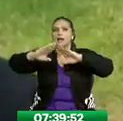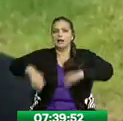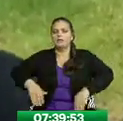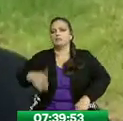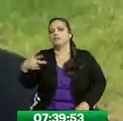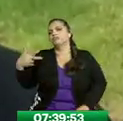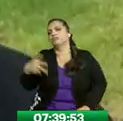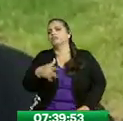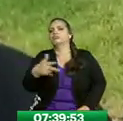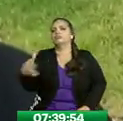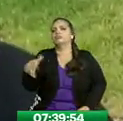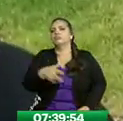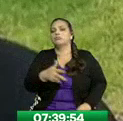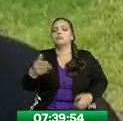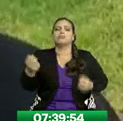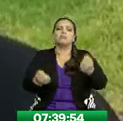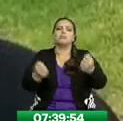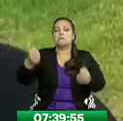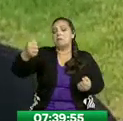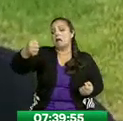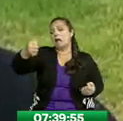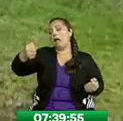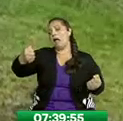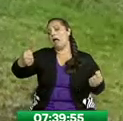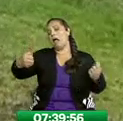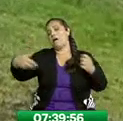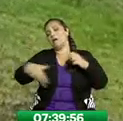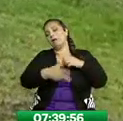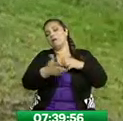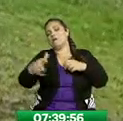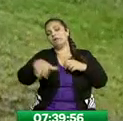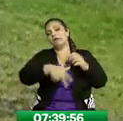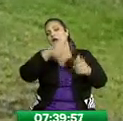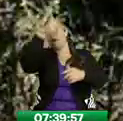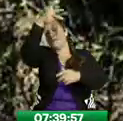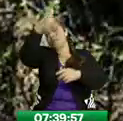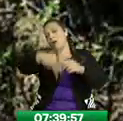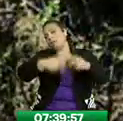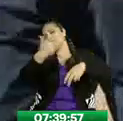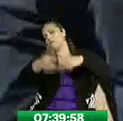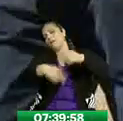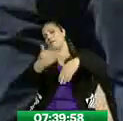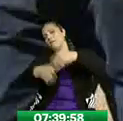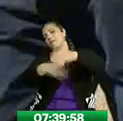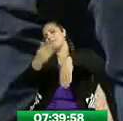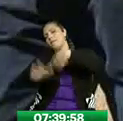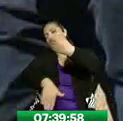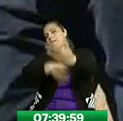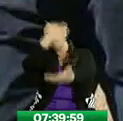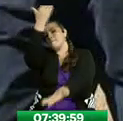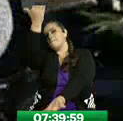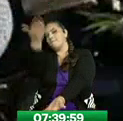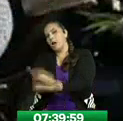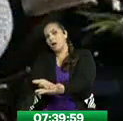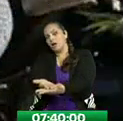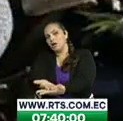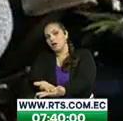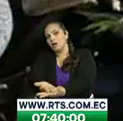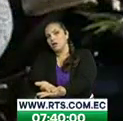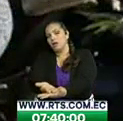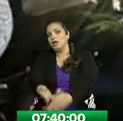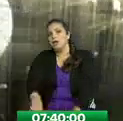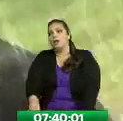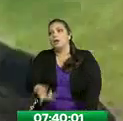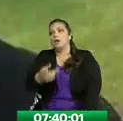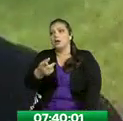unos aplastado piedra. Joel, con mucha serenidad, encontró la forma más increíble de salir del vehículo luego del fuerte